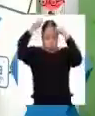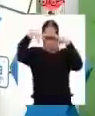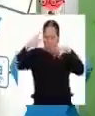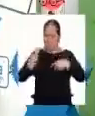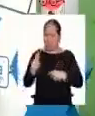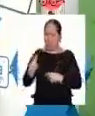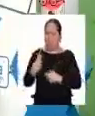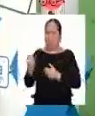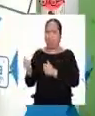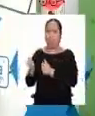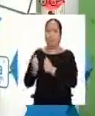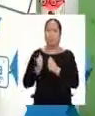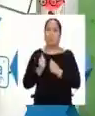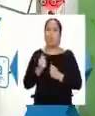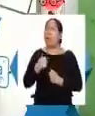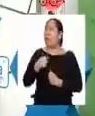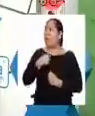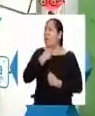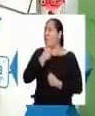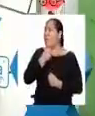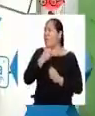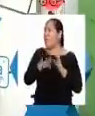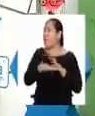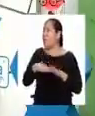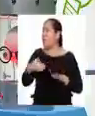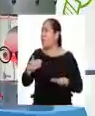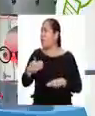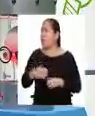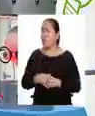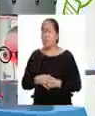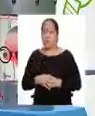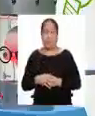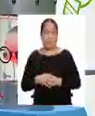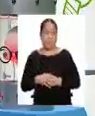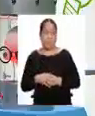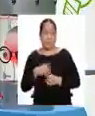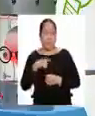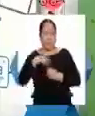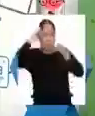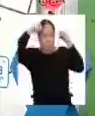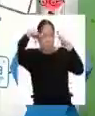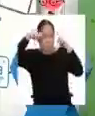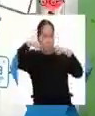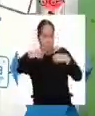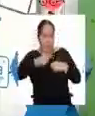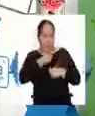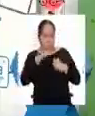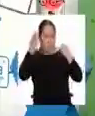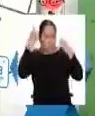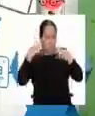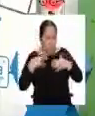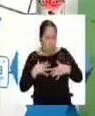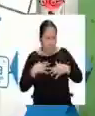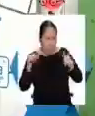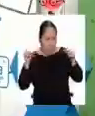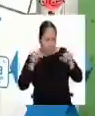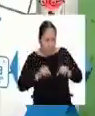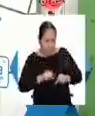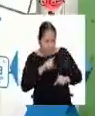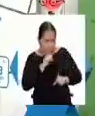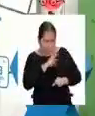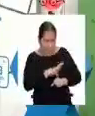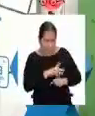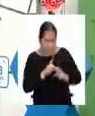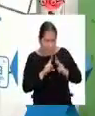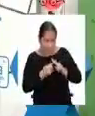lluvia. Pero a mí también me gustaría salir. Pero Delta, si está lloviendo te vas a mojar y te vas a malograr, como dijiste al